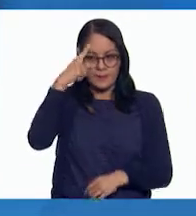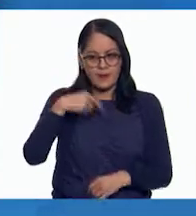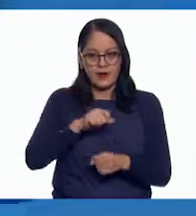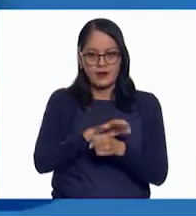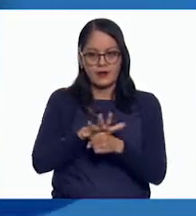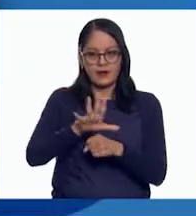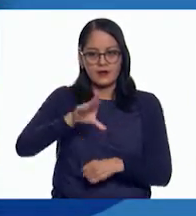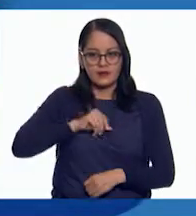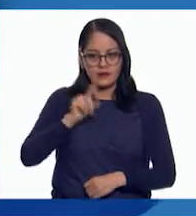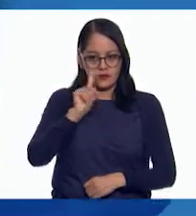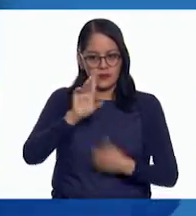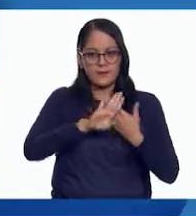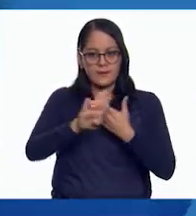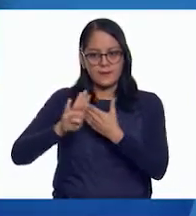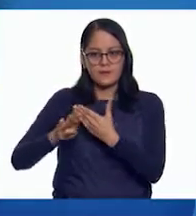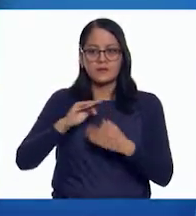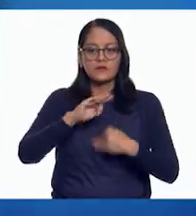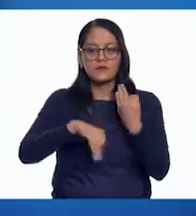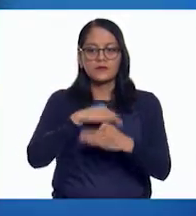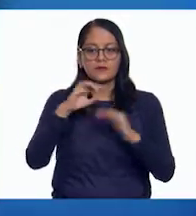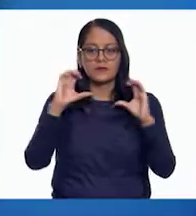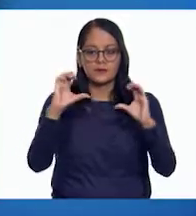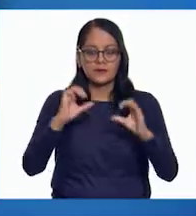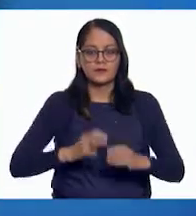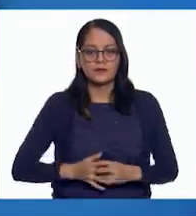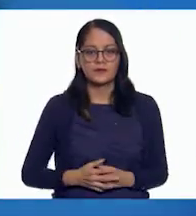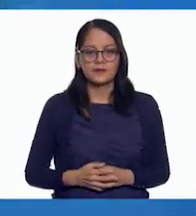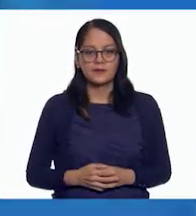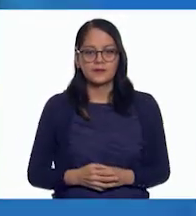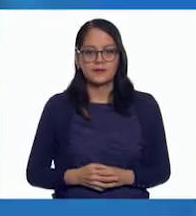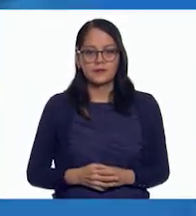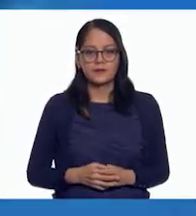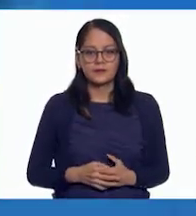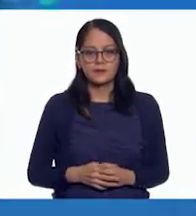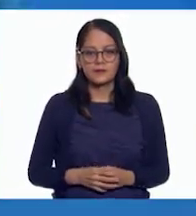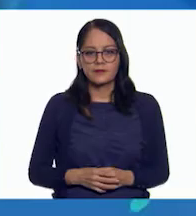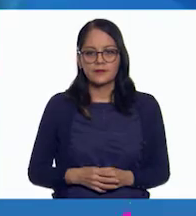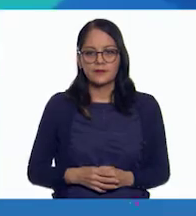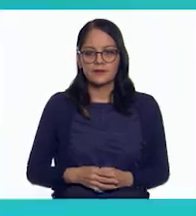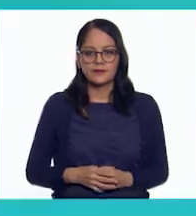virus, cuidándonos los unos a los otros.